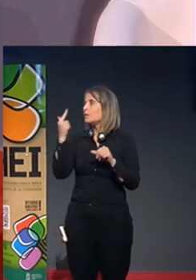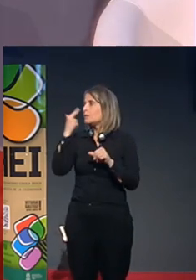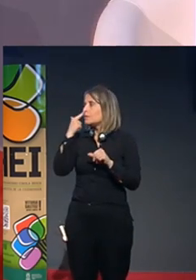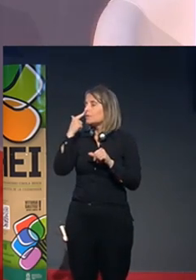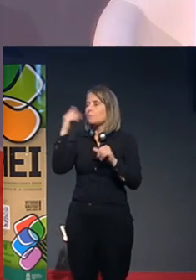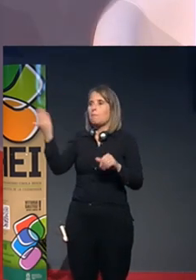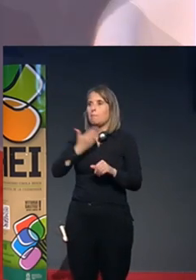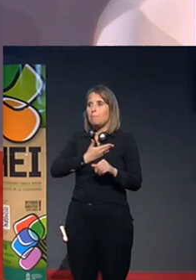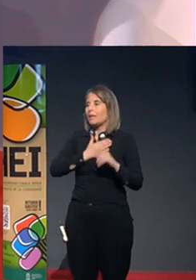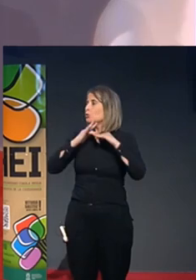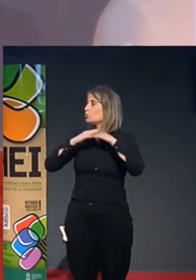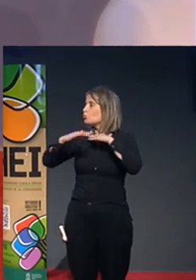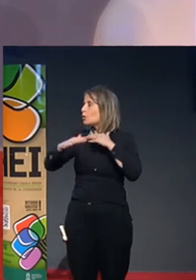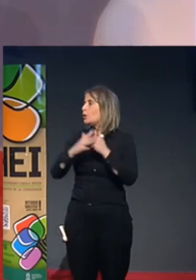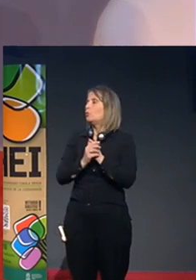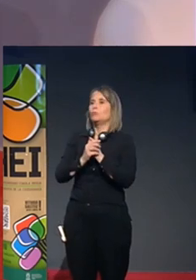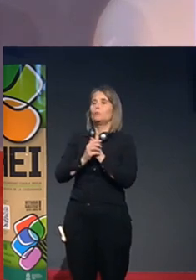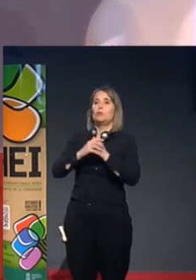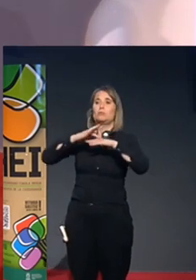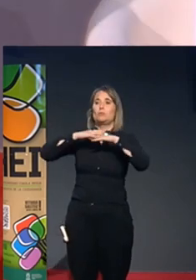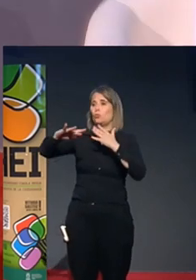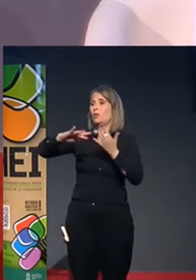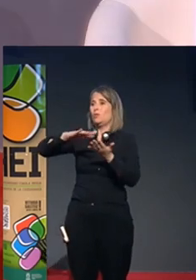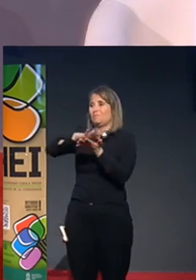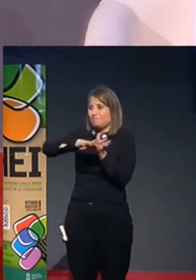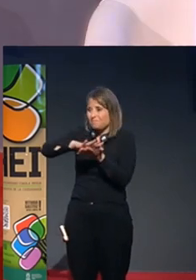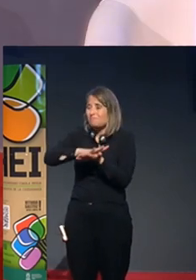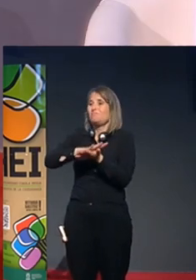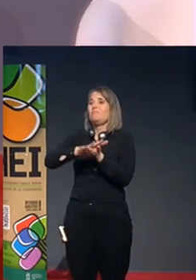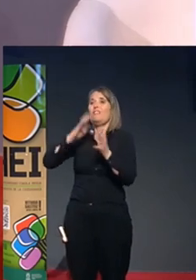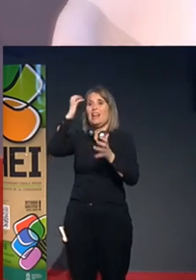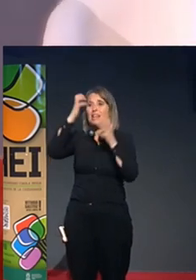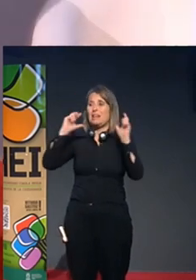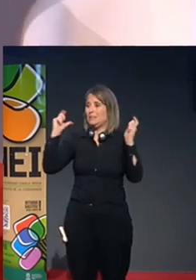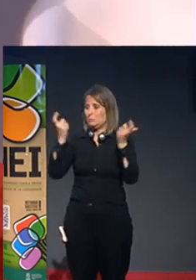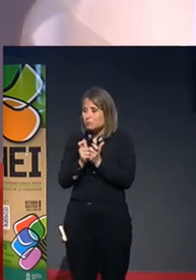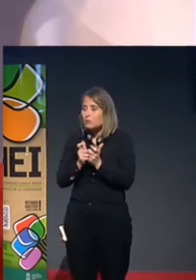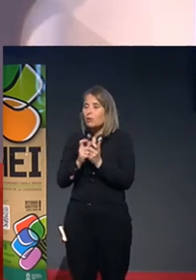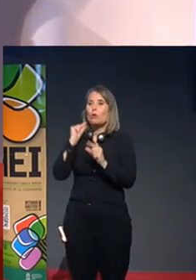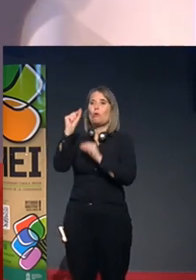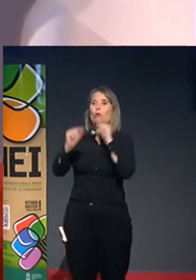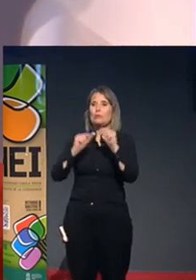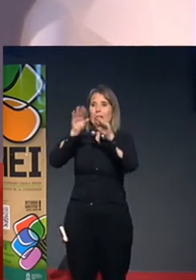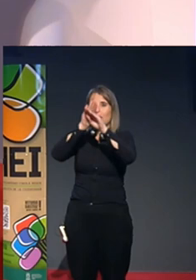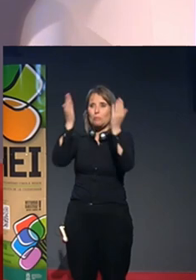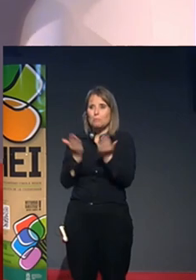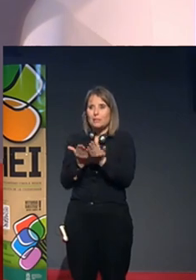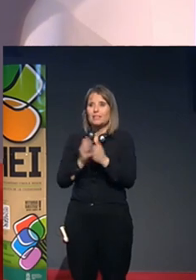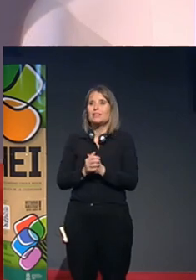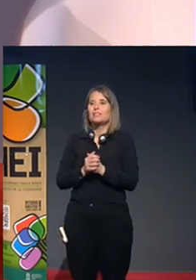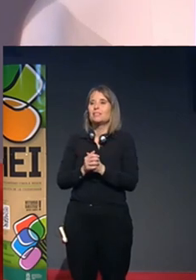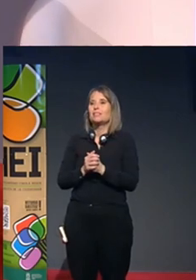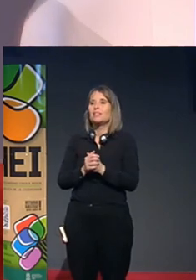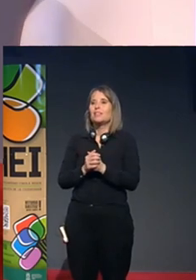mermando nuestros suelos los está agotando está reduciendo el número de especies está contaminando nuestro planeta esa que